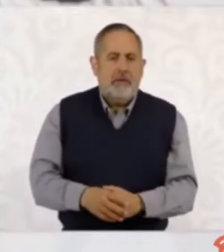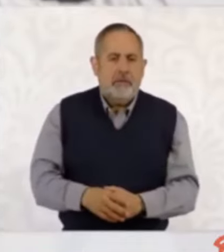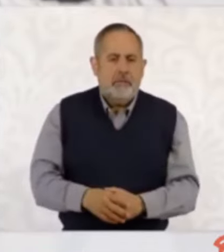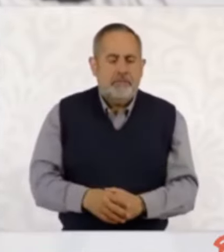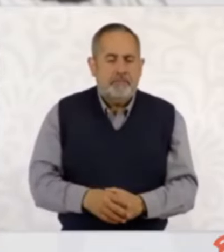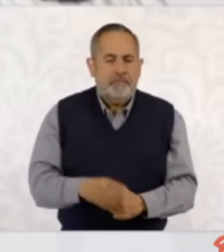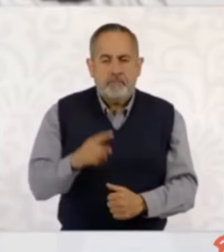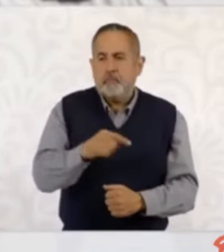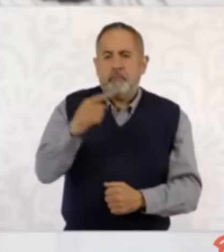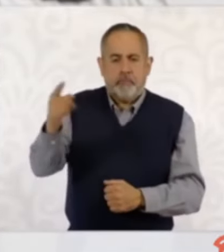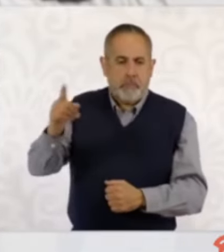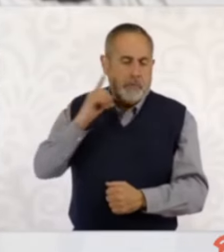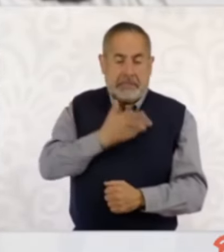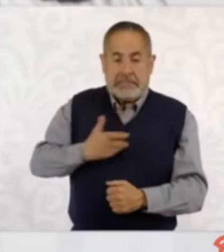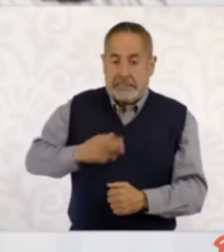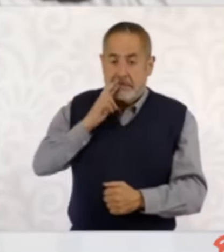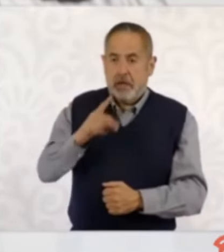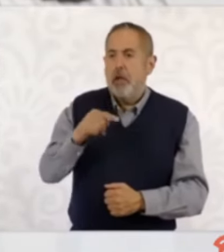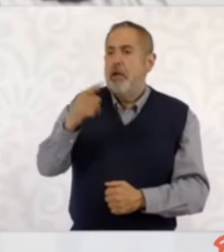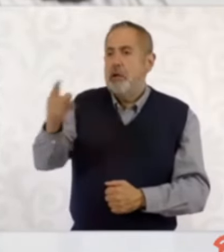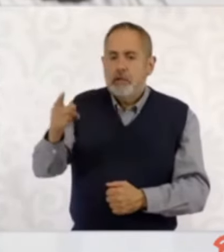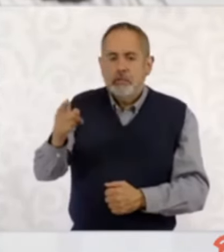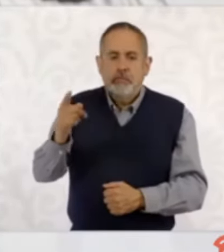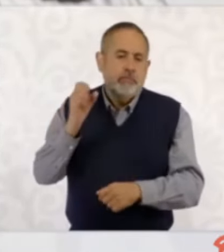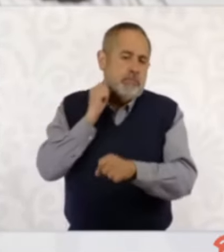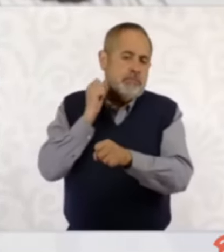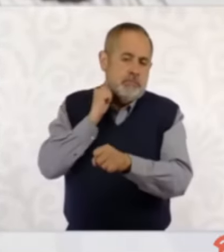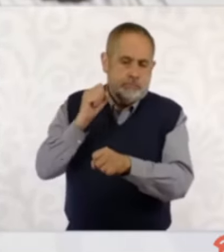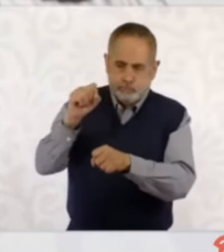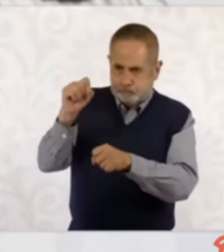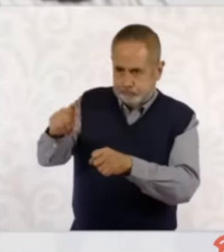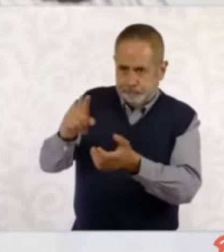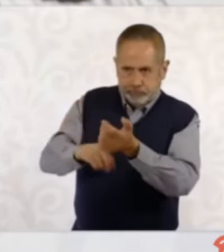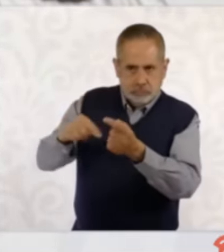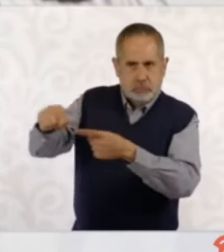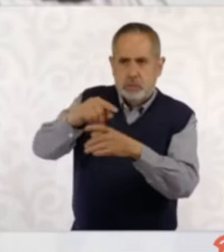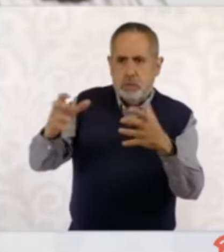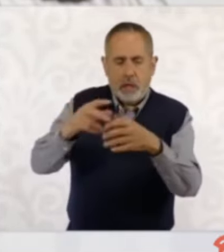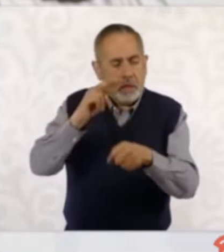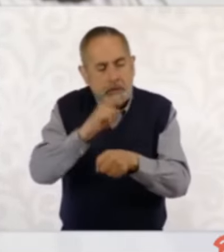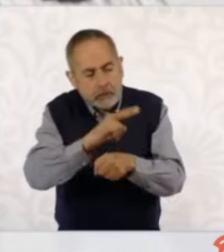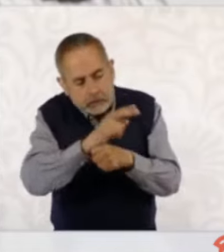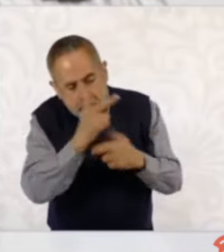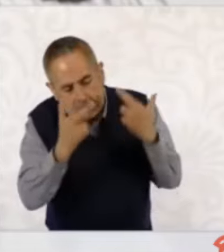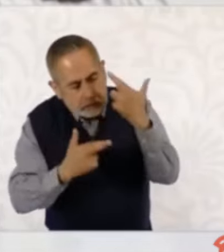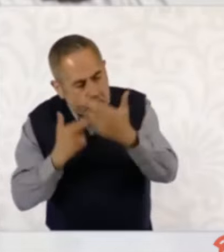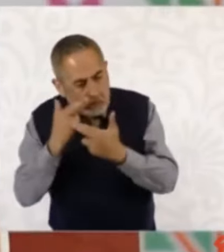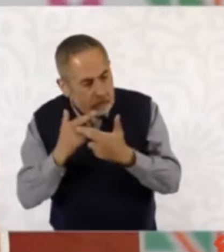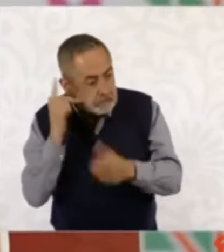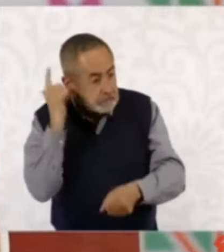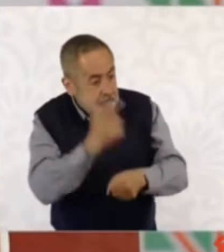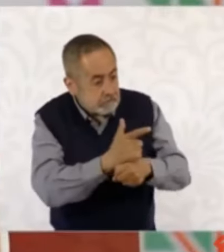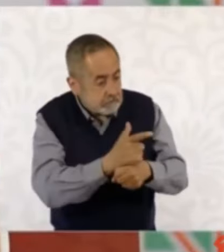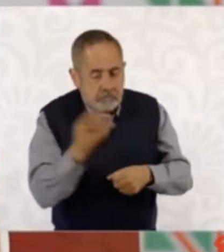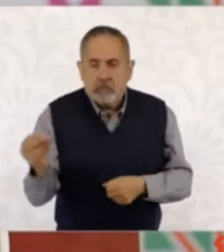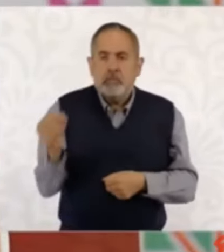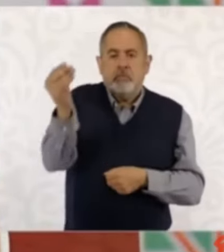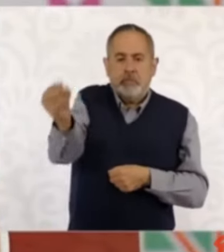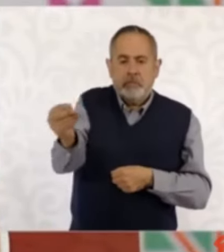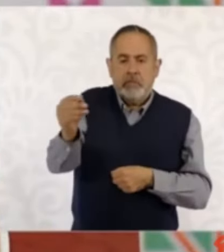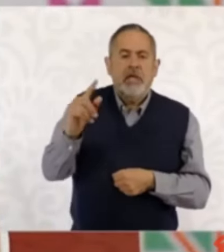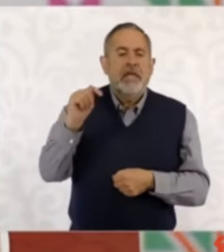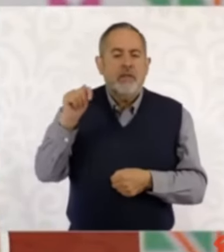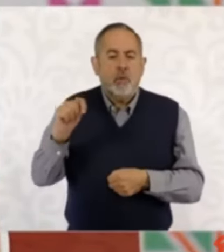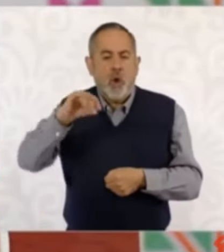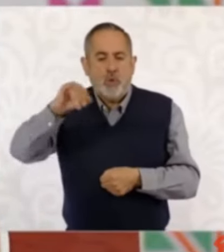y el propio Senado tiene que hacer su revisión y llevarlo en todo caso al Tribunal de Justicia